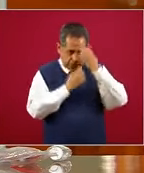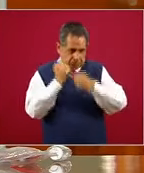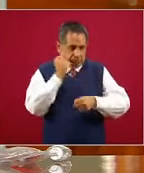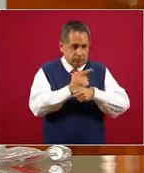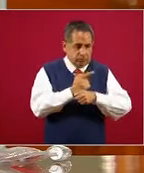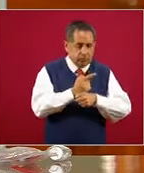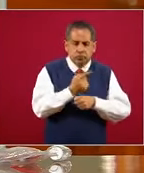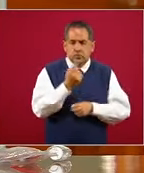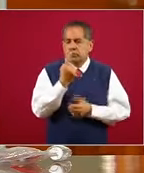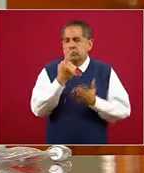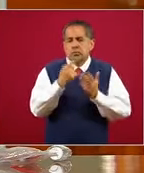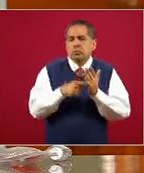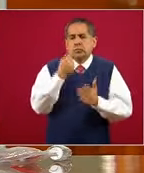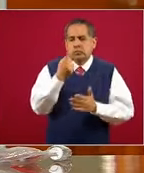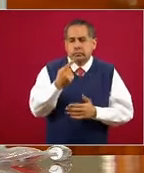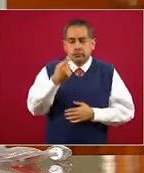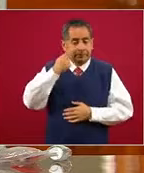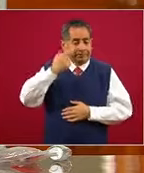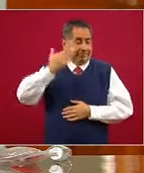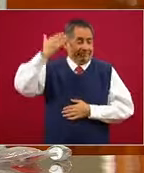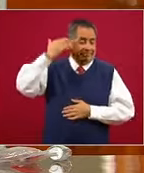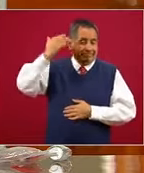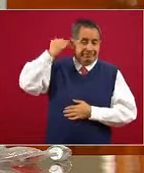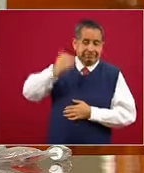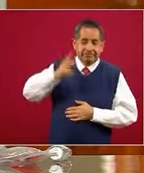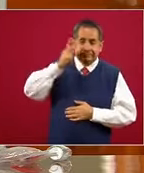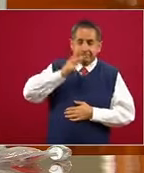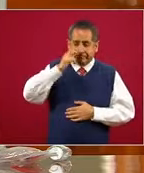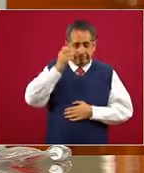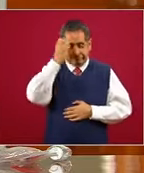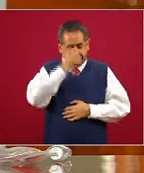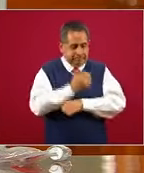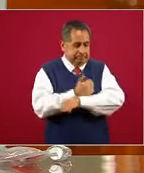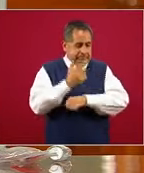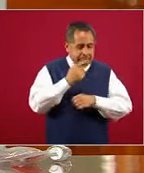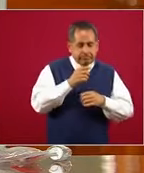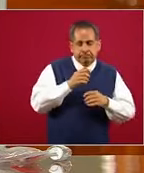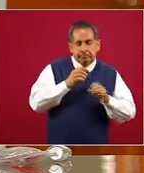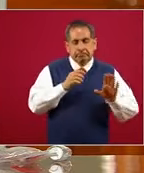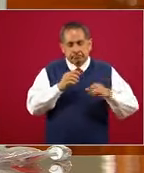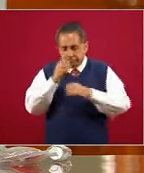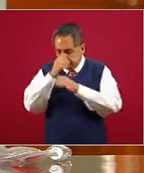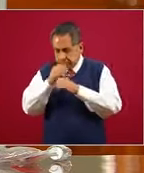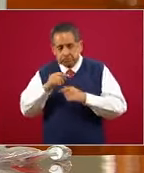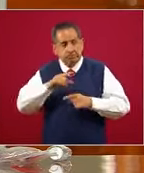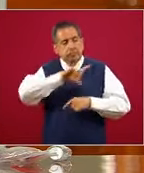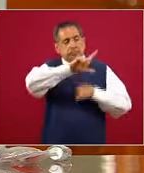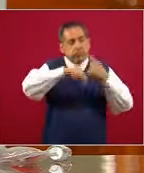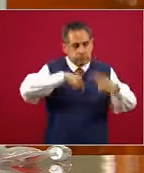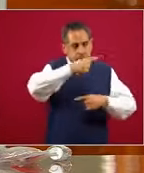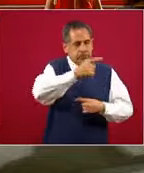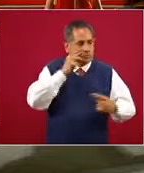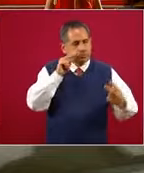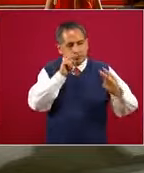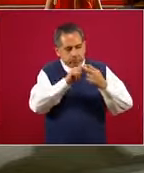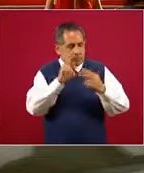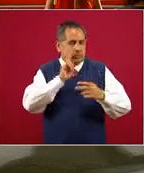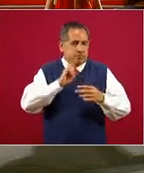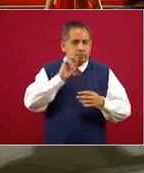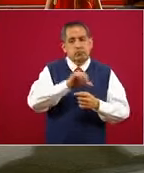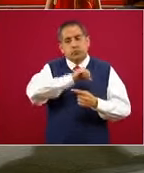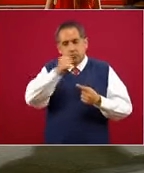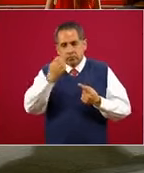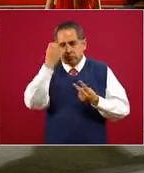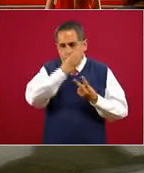en un solo paso. Antes, cuando se hacía la prueba de tamizaje, se le decía a la persona, bueno, regresa para poderte hacer